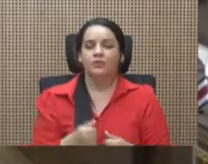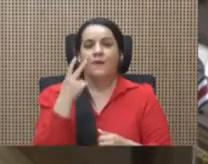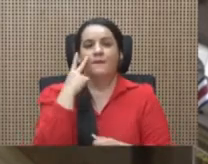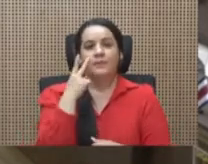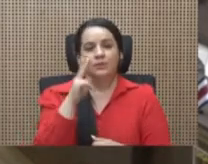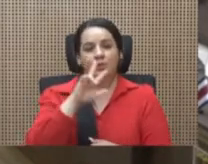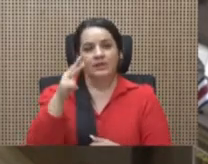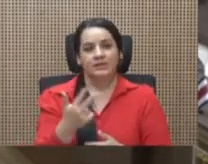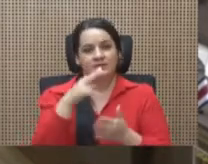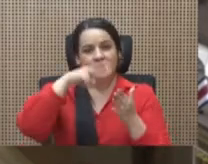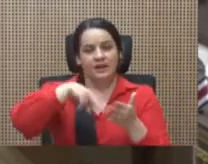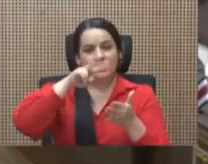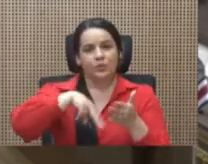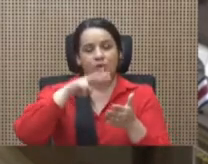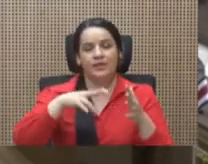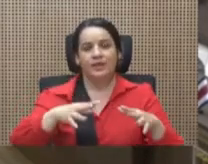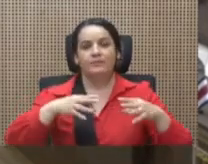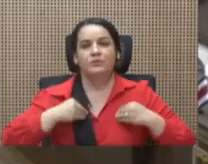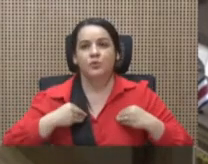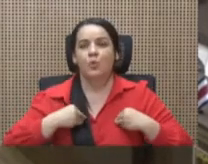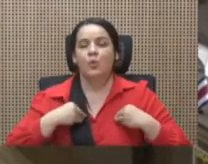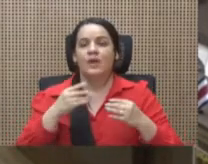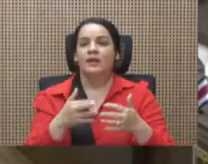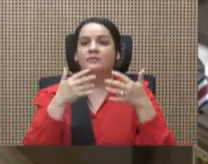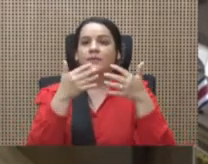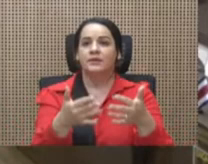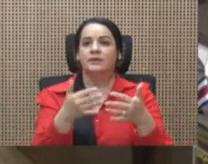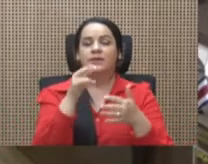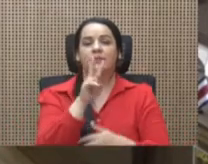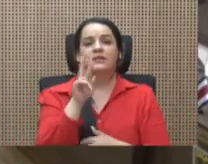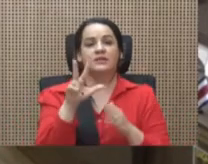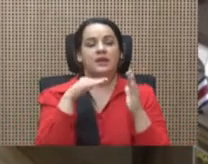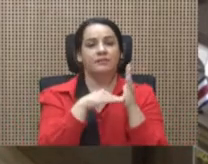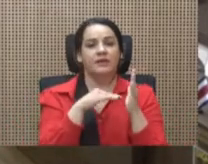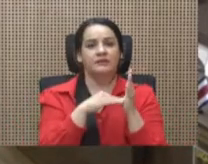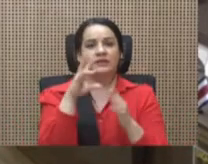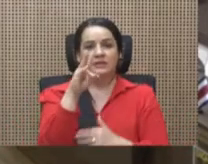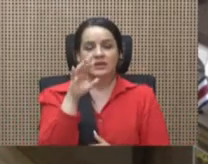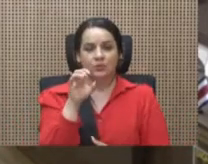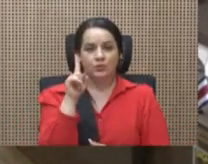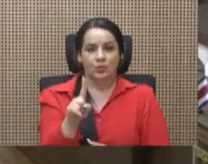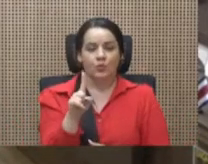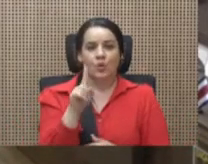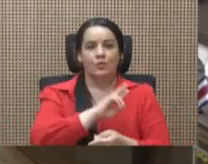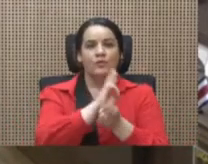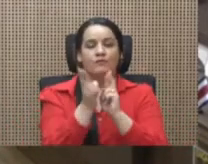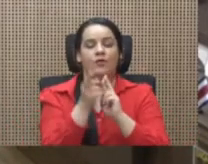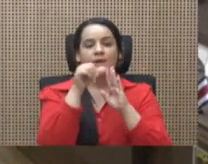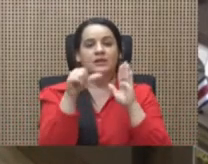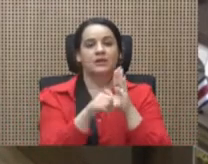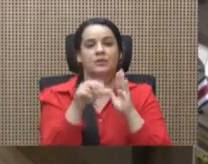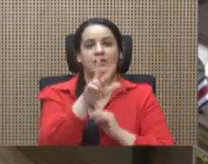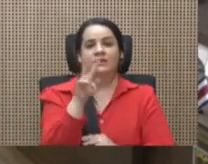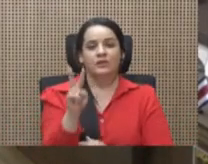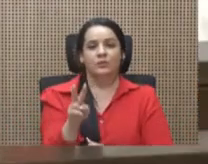la tercera lectura y admisión del expediente 23.701, reforma al artículo